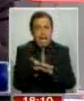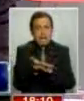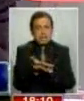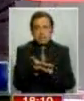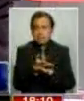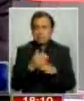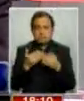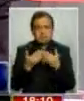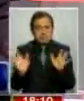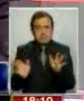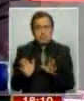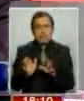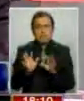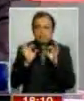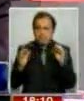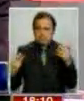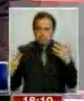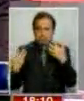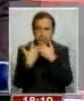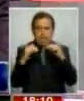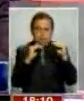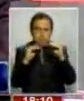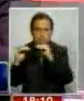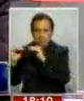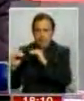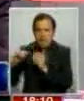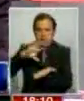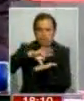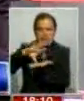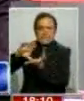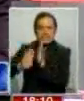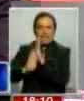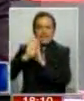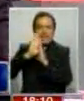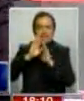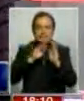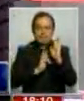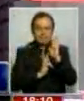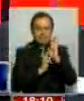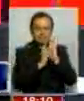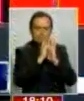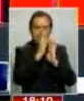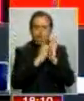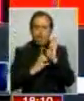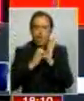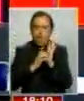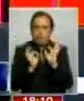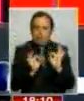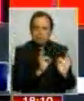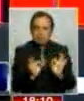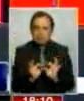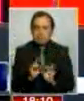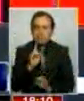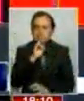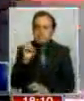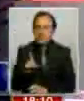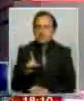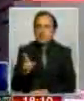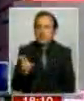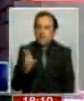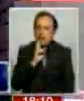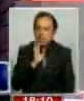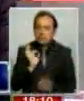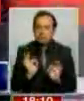es absolutamente consistente con lo que los países desarrollados hacen de mantener el crecimiento económico en Chile. Excelente entrevistado, se pregunta solo y se responde.